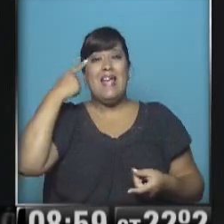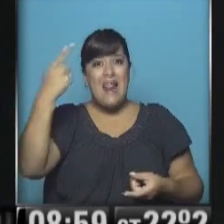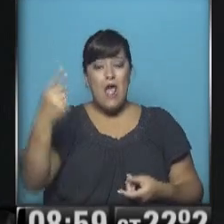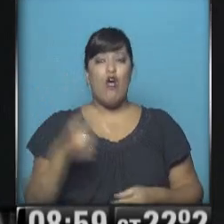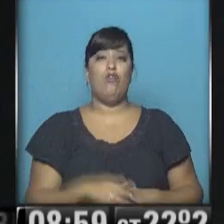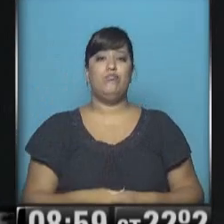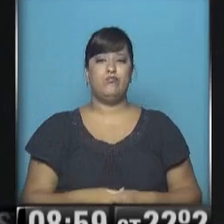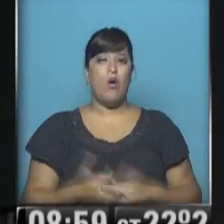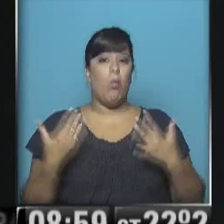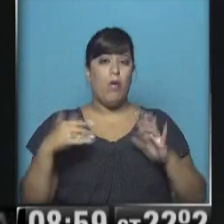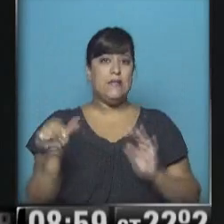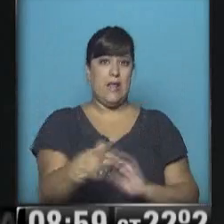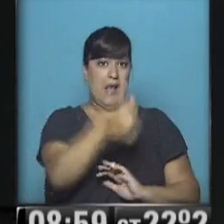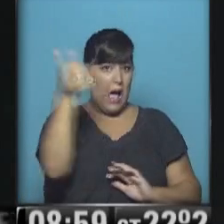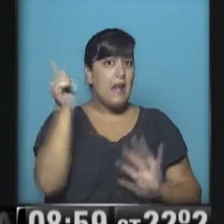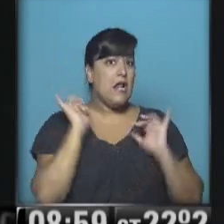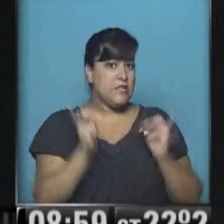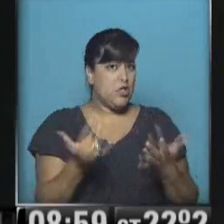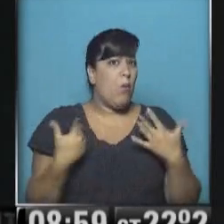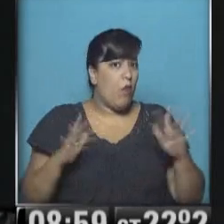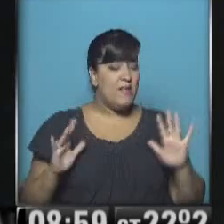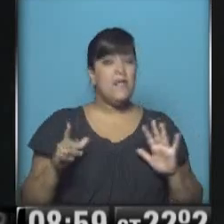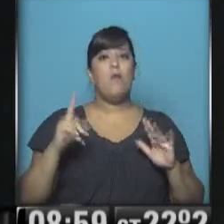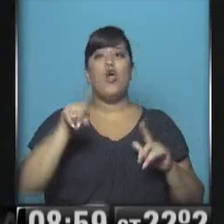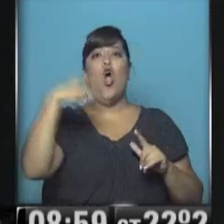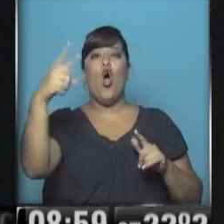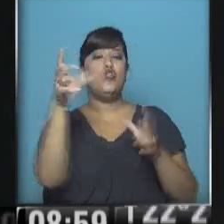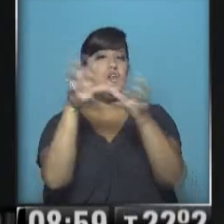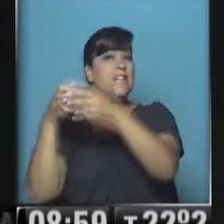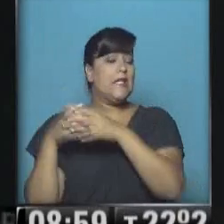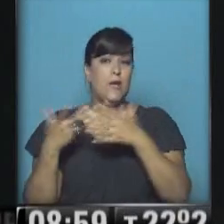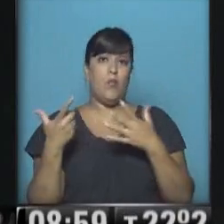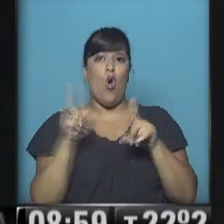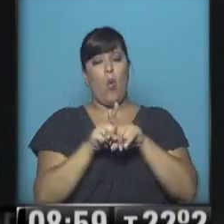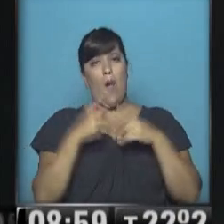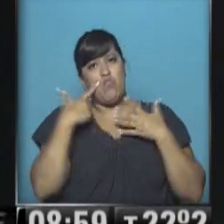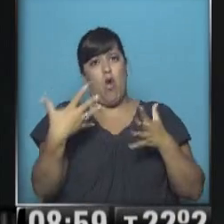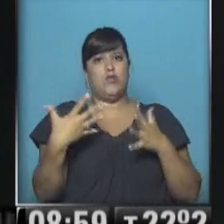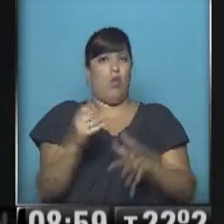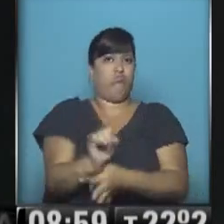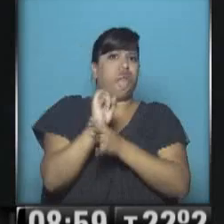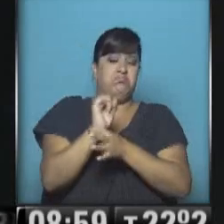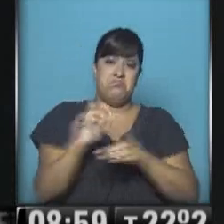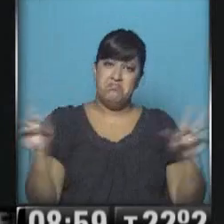podría llegar a ganarlo, ¿no? Porque el resto de los equipos no han mostrado